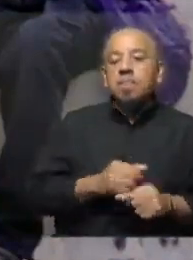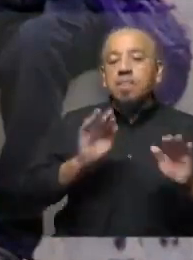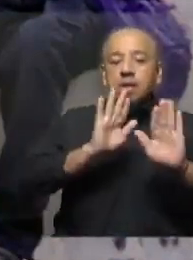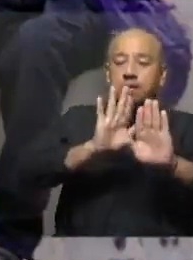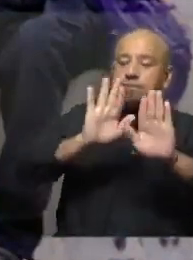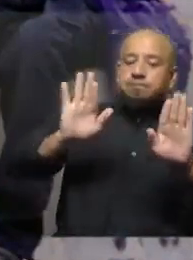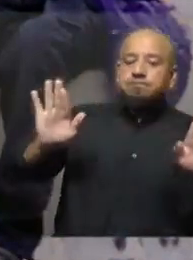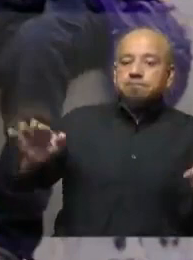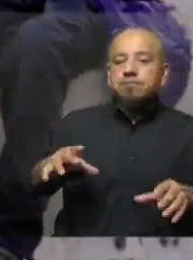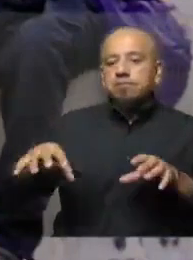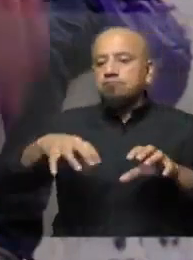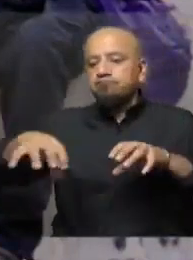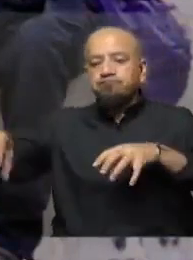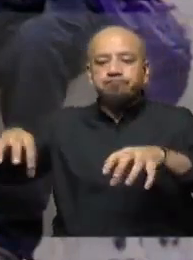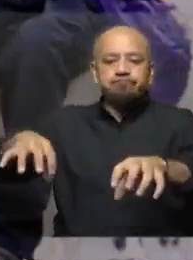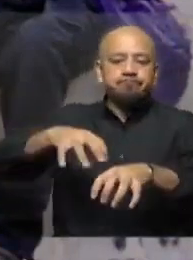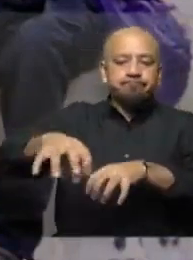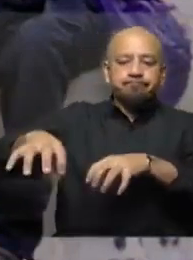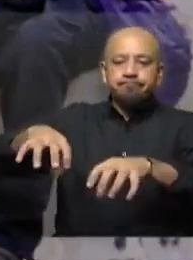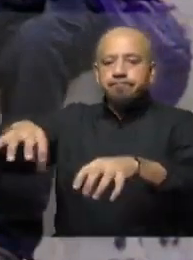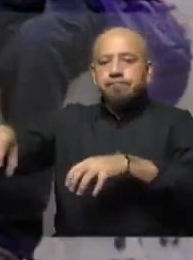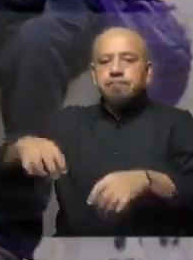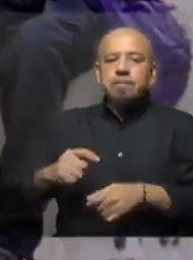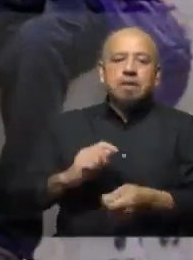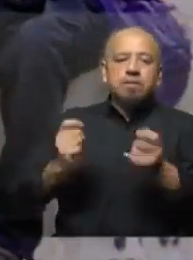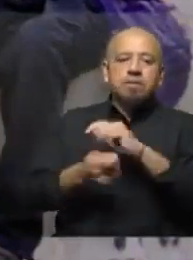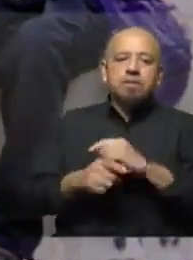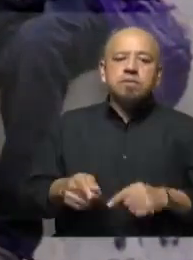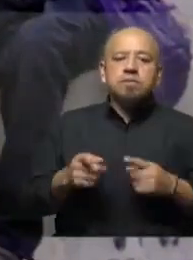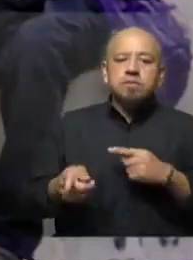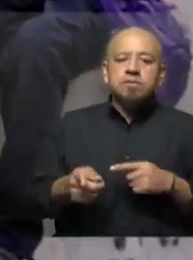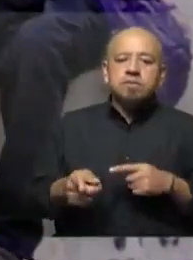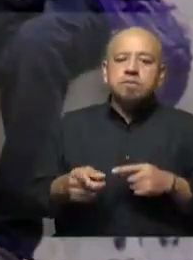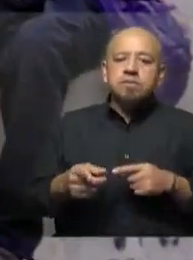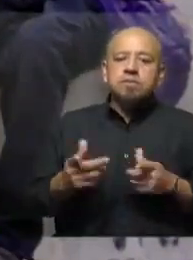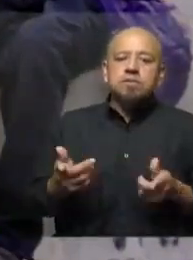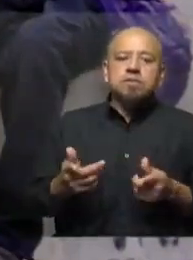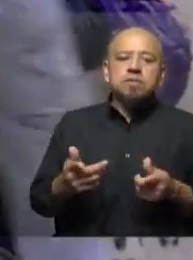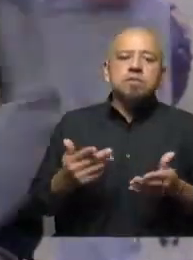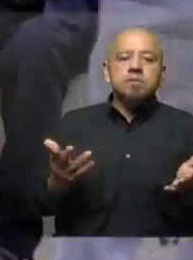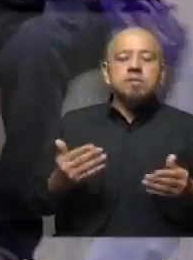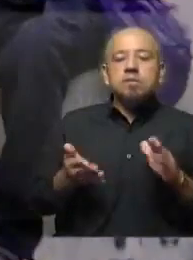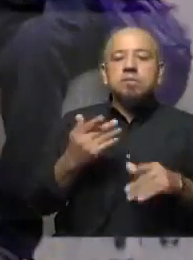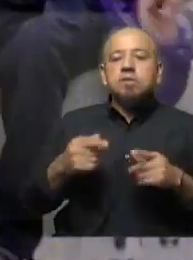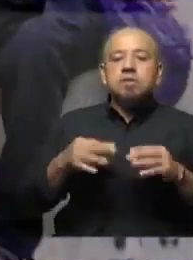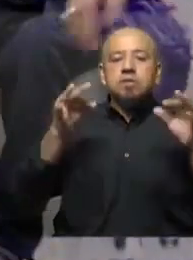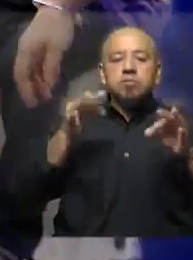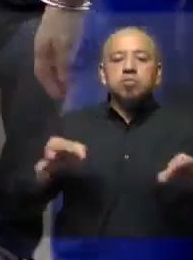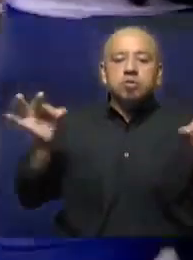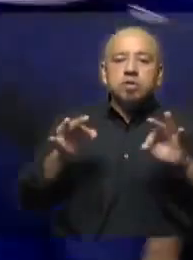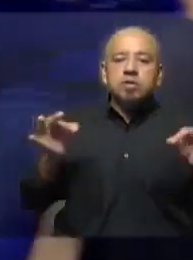mucho con la escenografía, la vamos moviendo, la usamos para una cosa, la transformamos en otra cosa, como... como, está, sí, es más que un show de canciones. Claro. Es